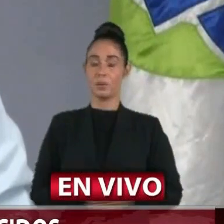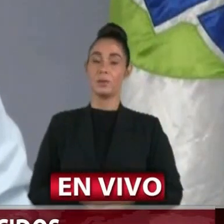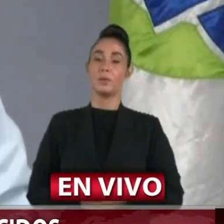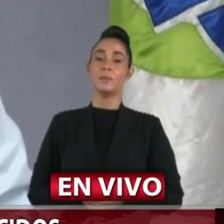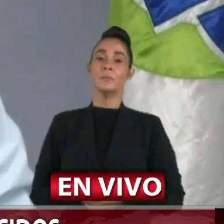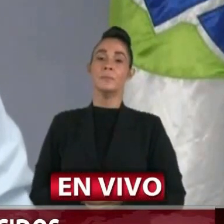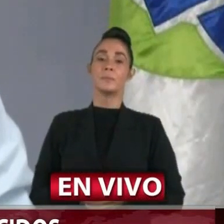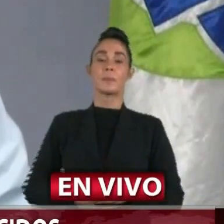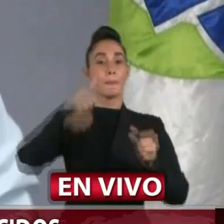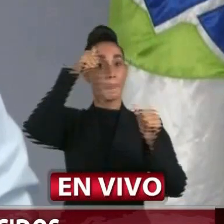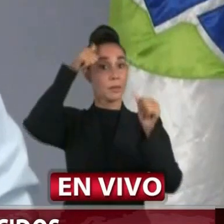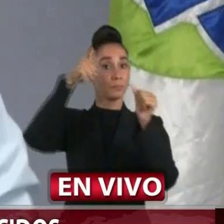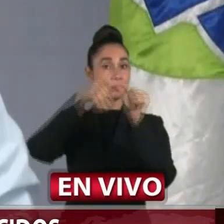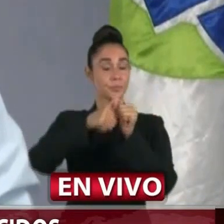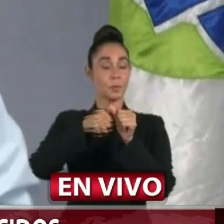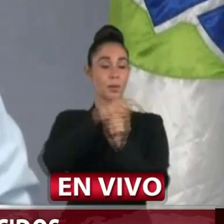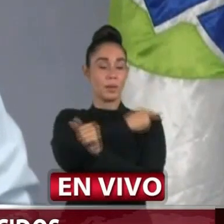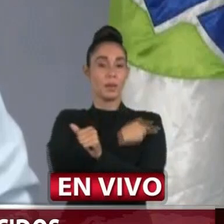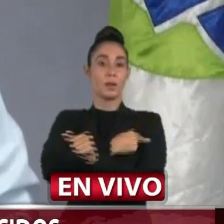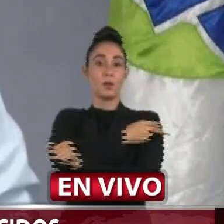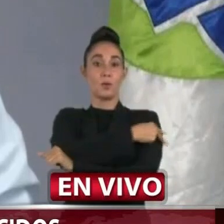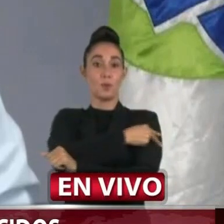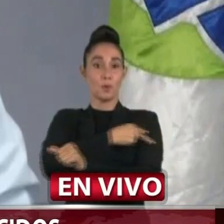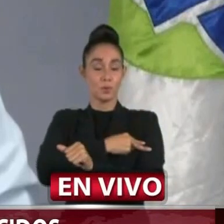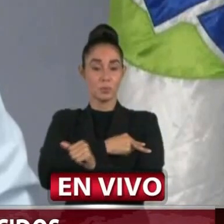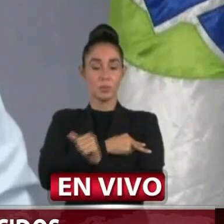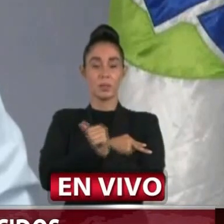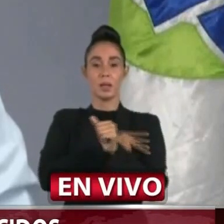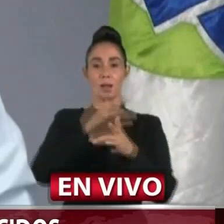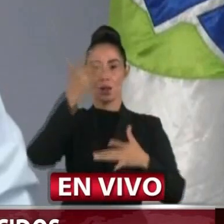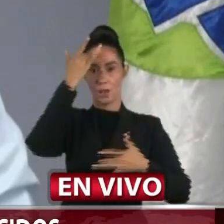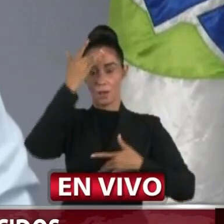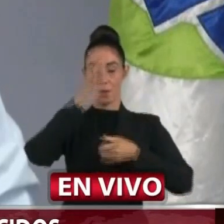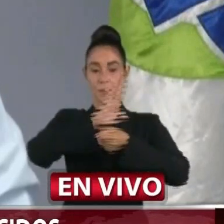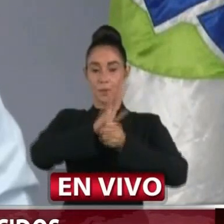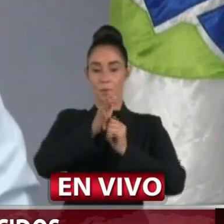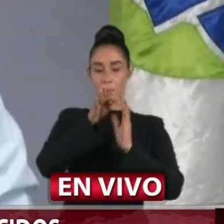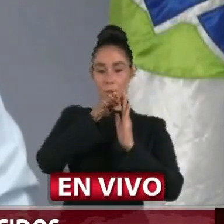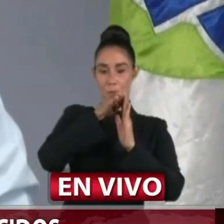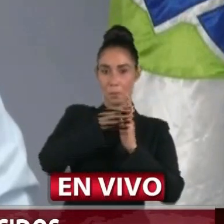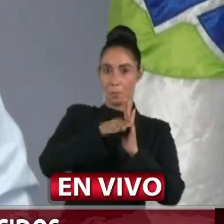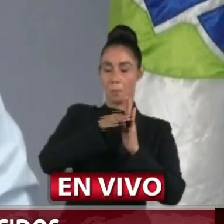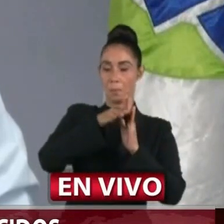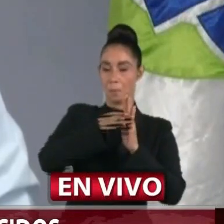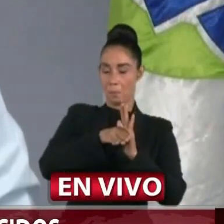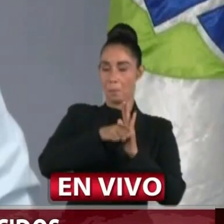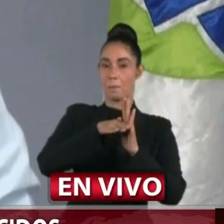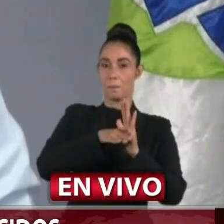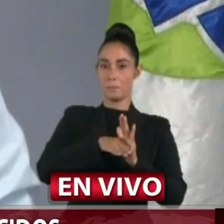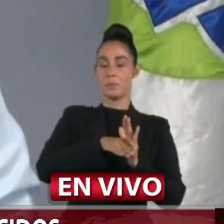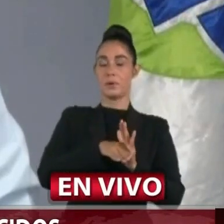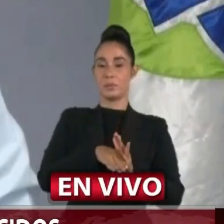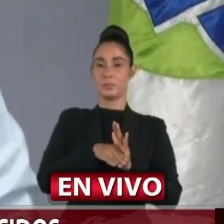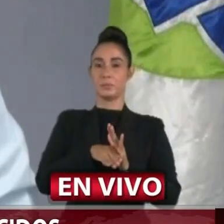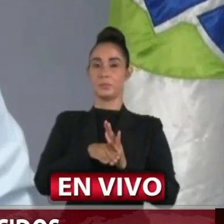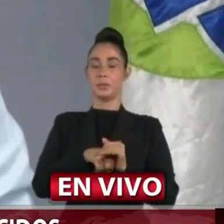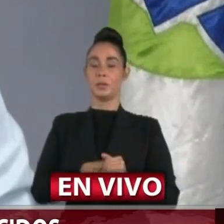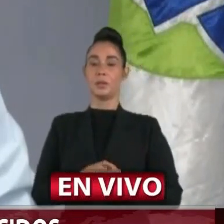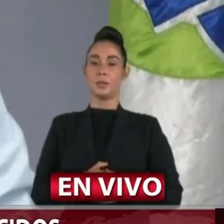que los hospitales han bajado el volumen de pacientes internos y la